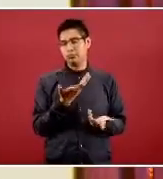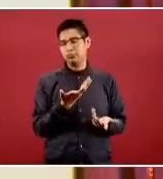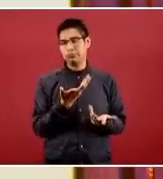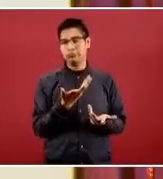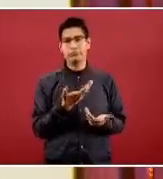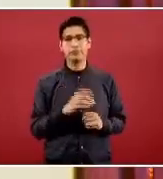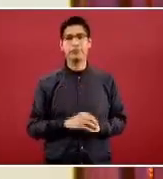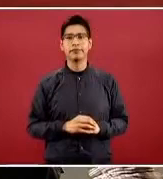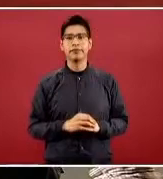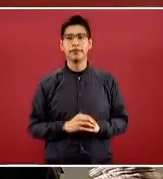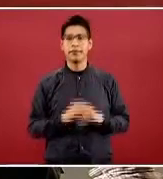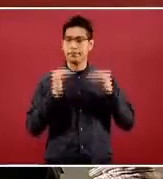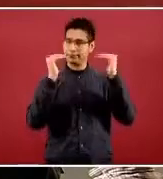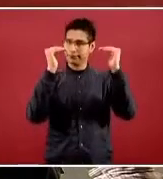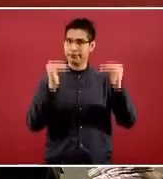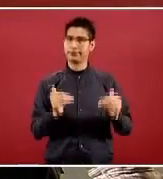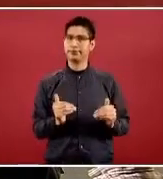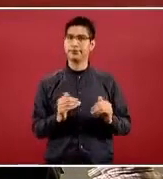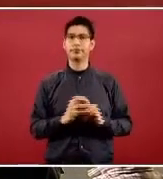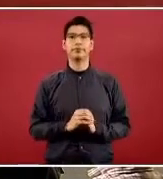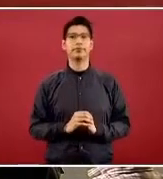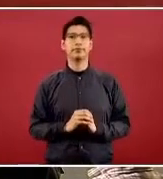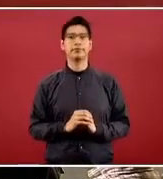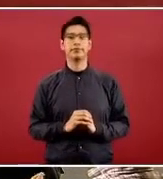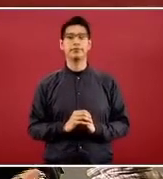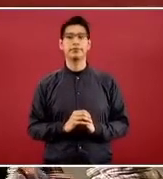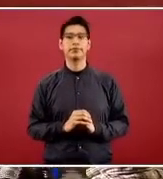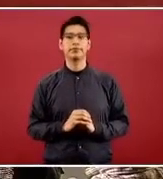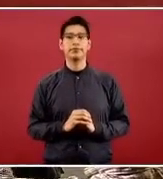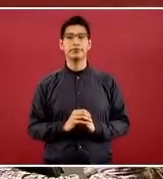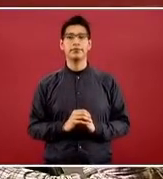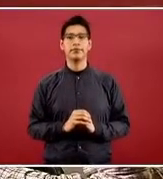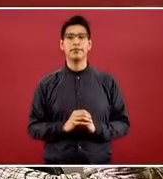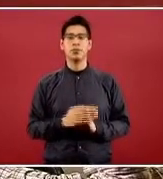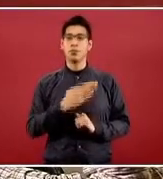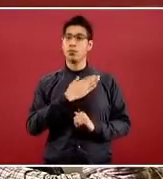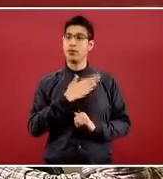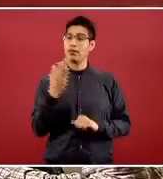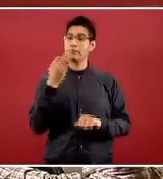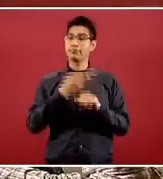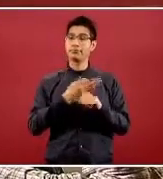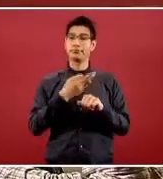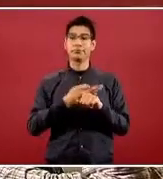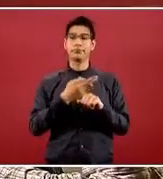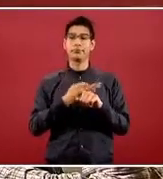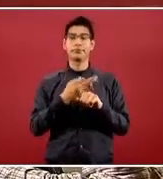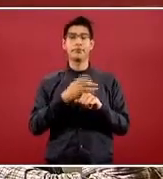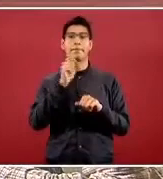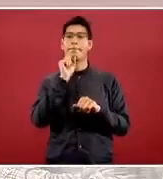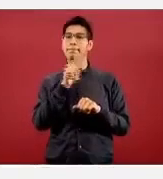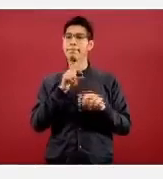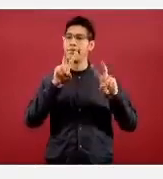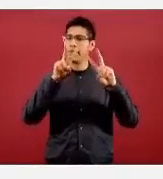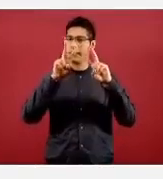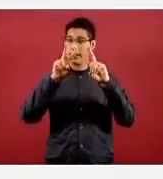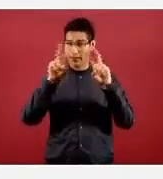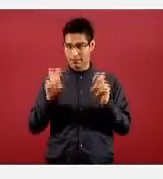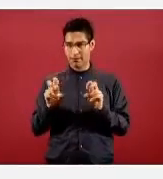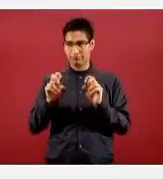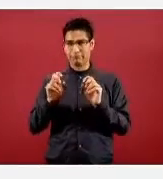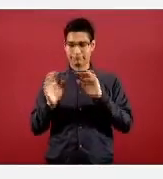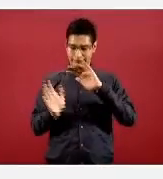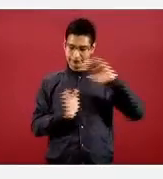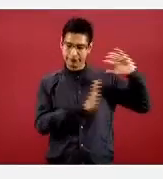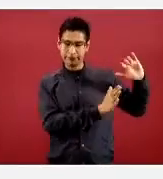últimas semanas. La siguiente, por favor. Bien, esta es la actualización de nuestro panorama nacional.